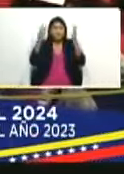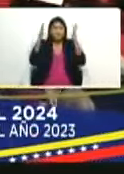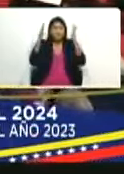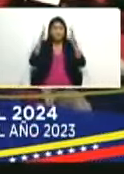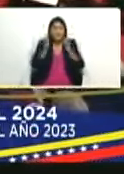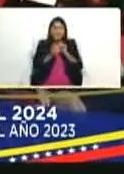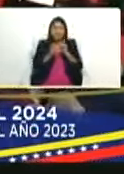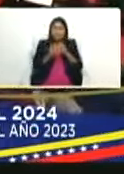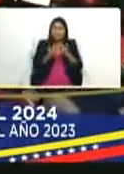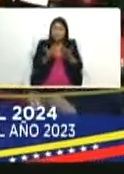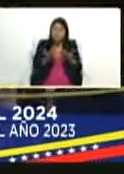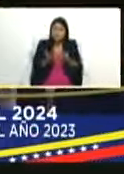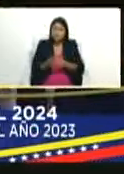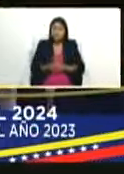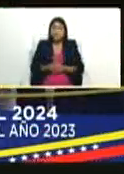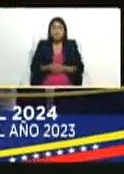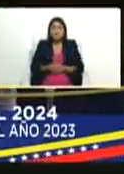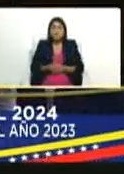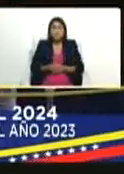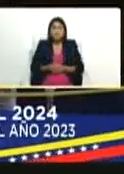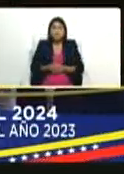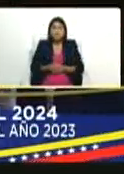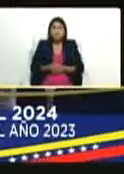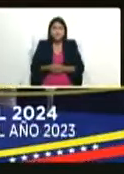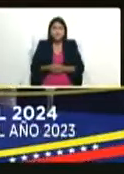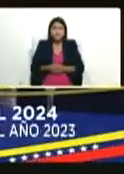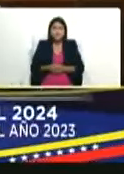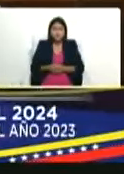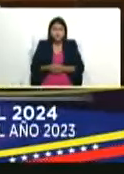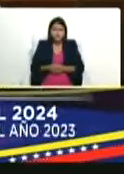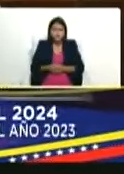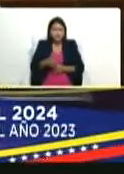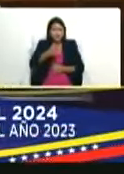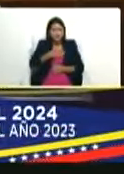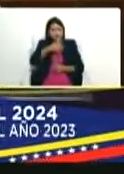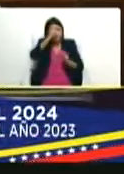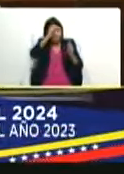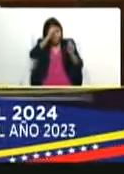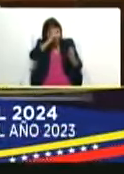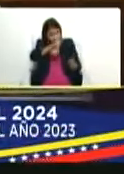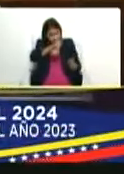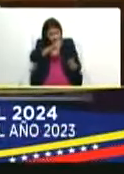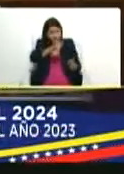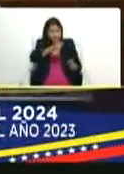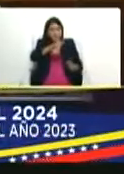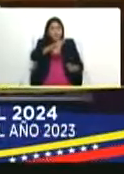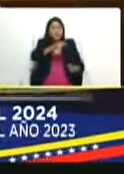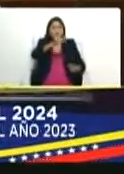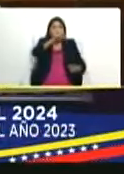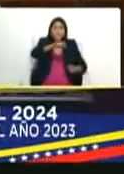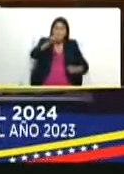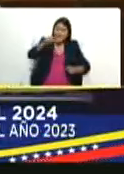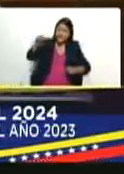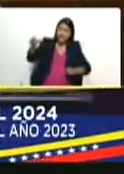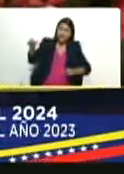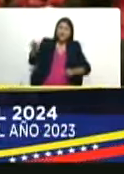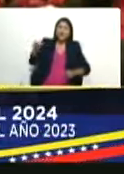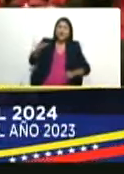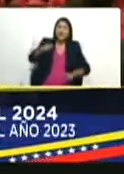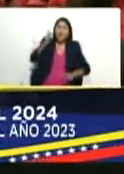Por eso, por estas razones, mi reconocimiento va a mis colegas magistrados y